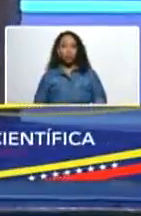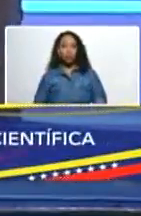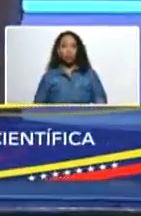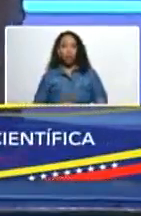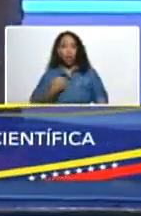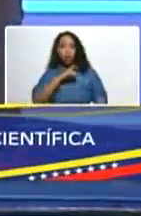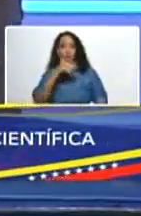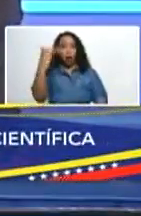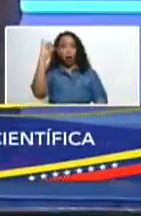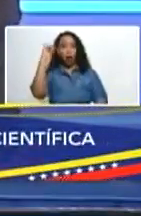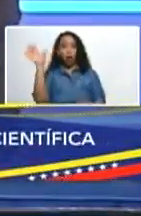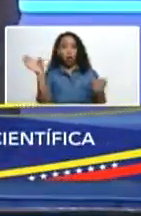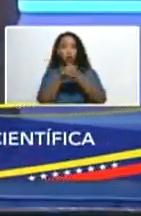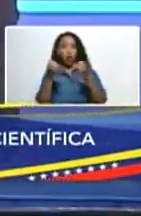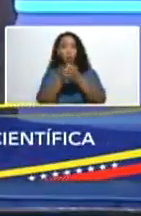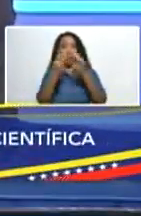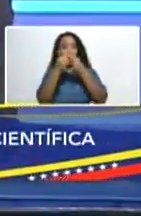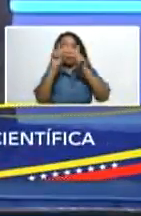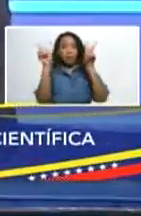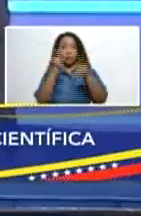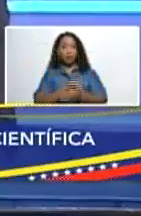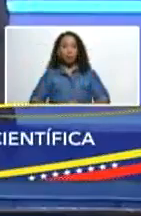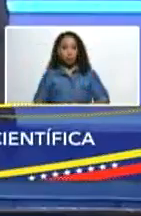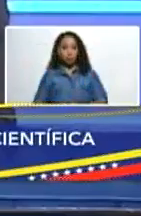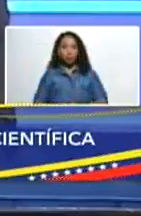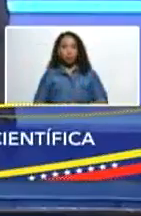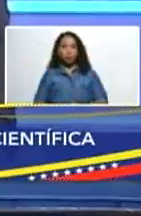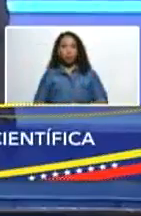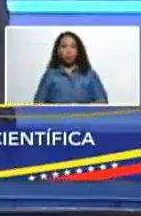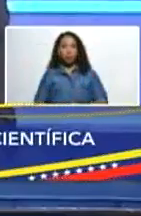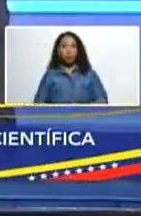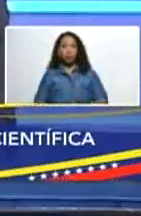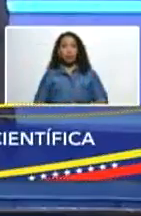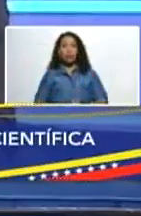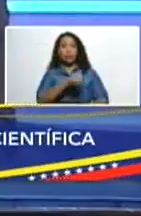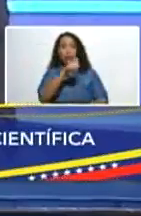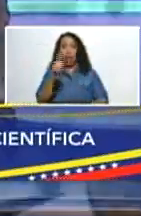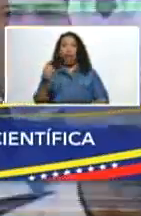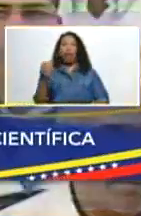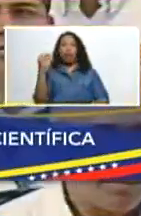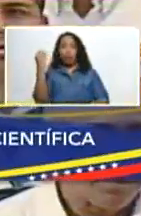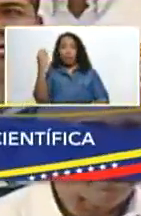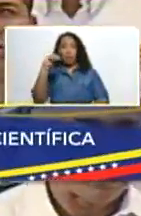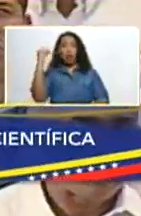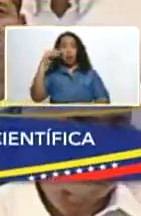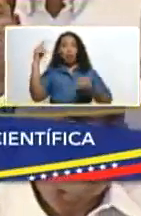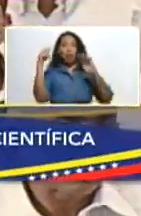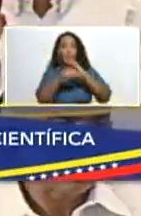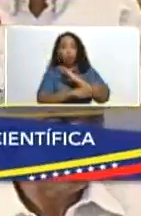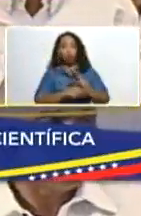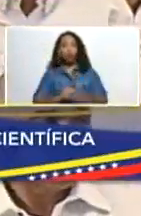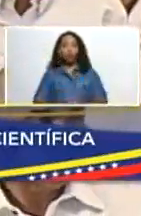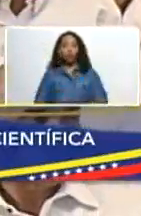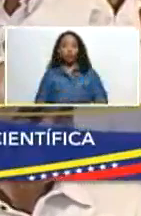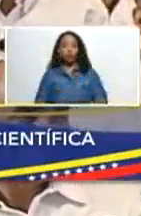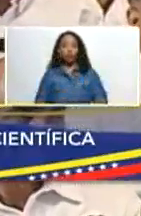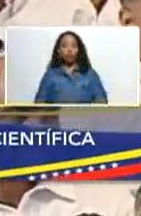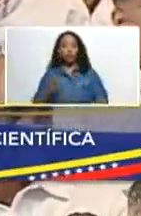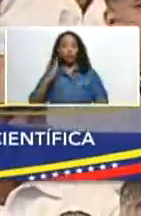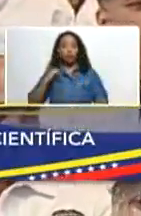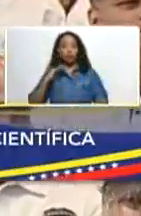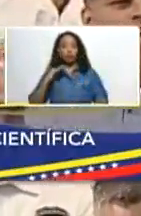Nosotros tenemos los cuadrantes de paz y cada vez hay que especializar más el